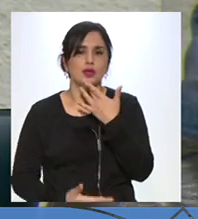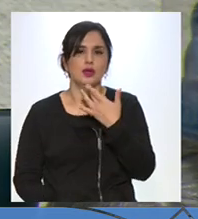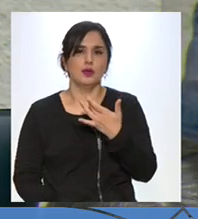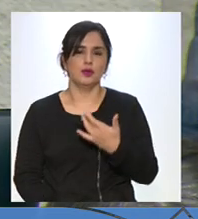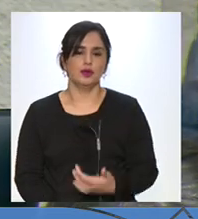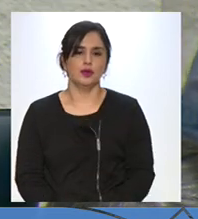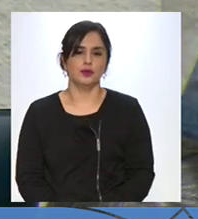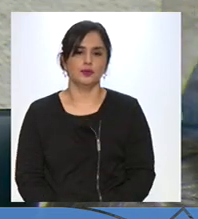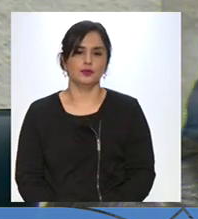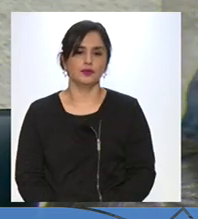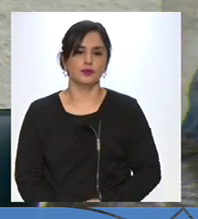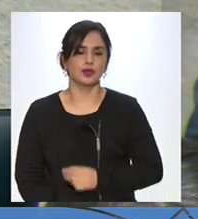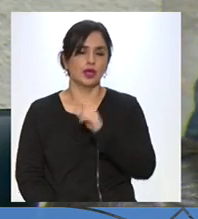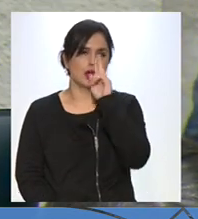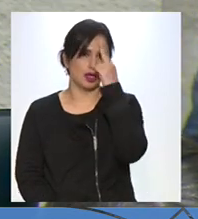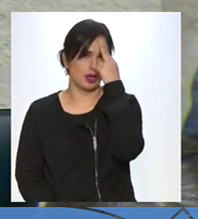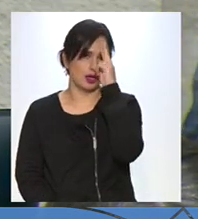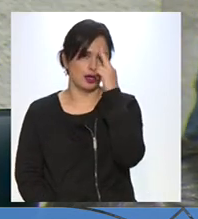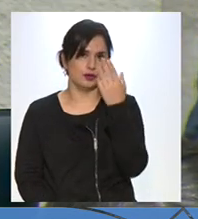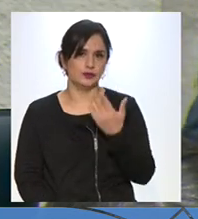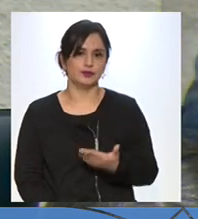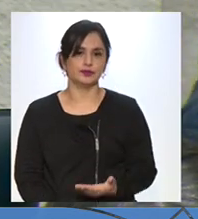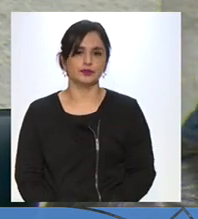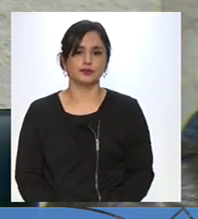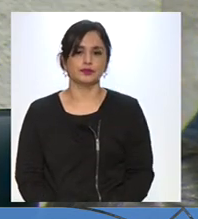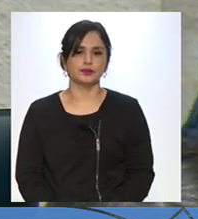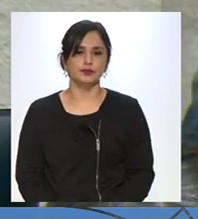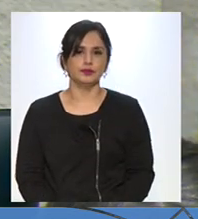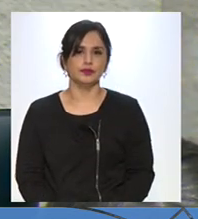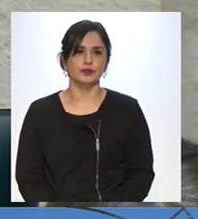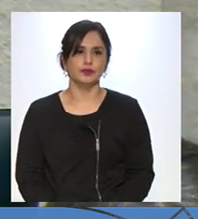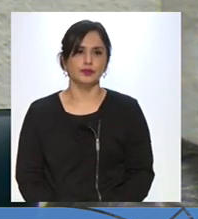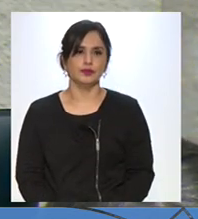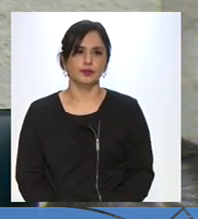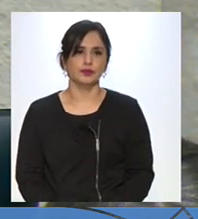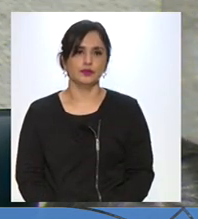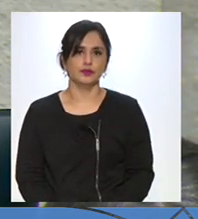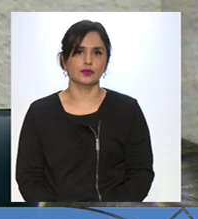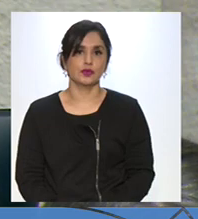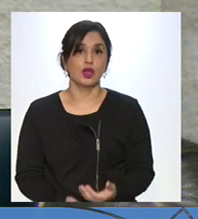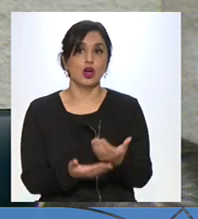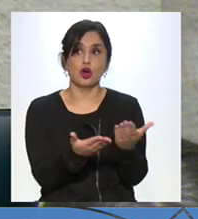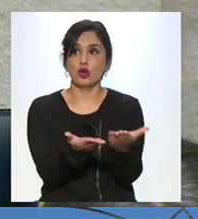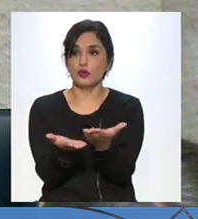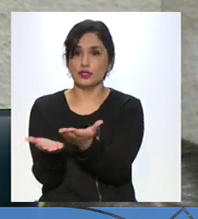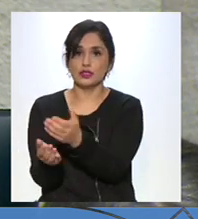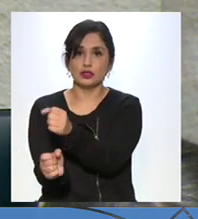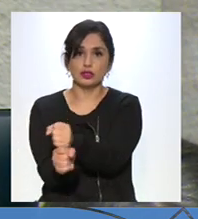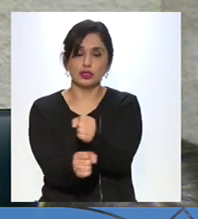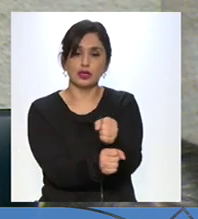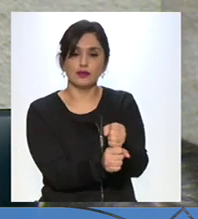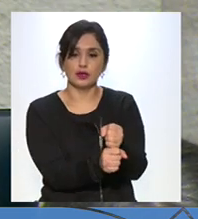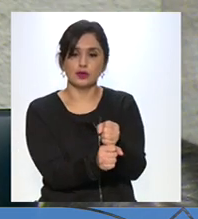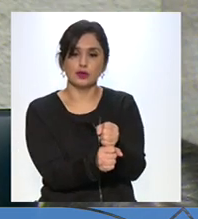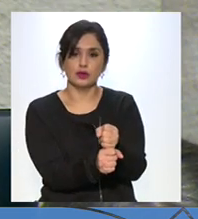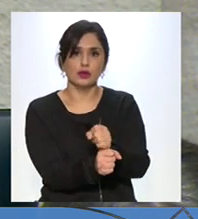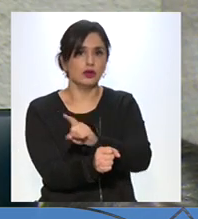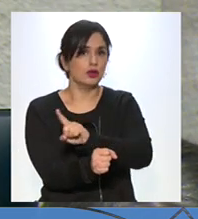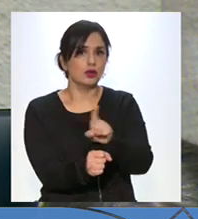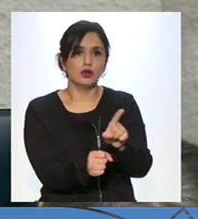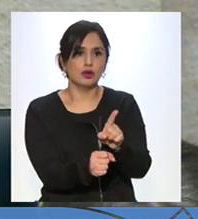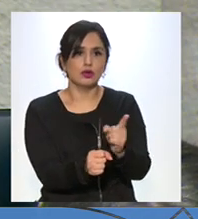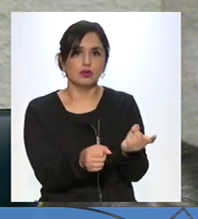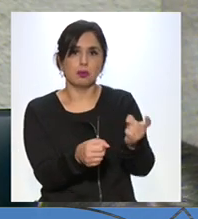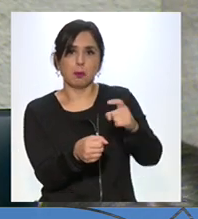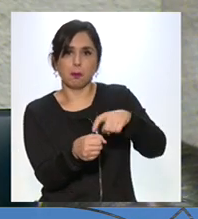resulta curioso que ofreciéndose puestos de trabajo, estos no se